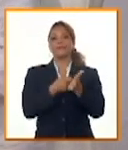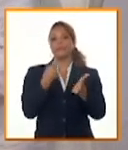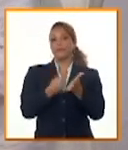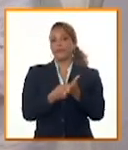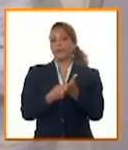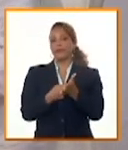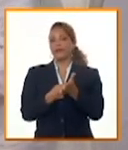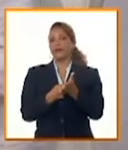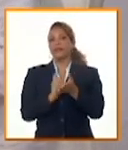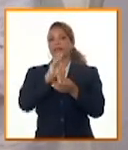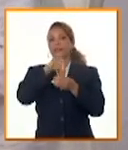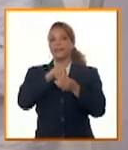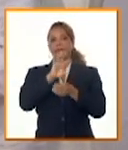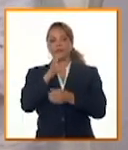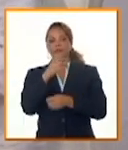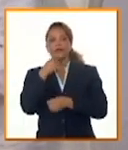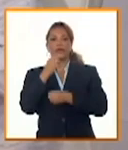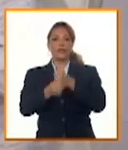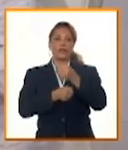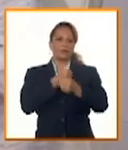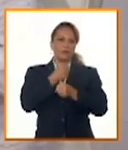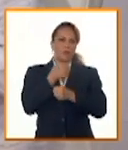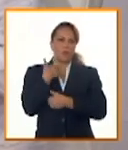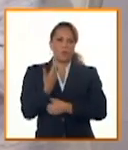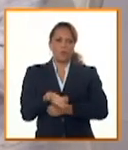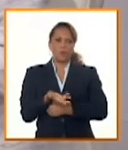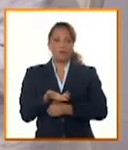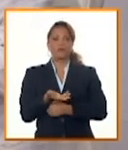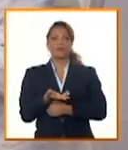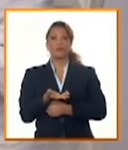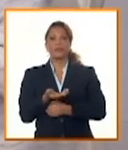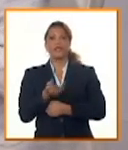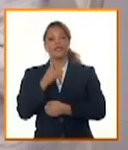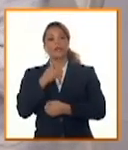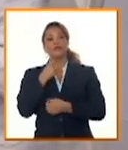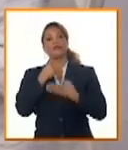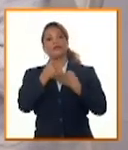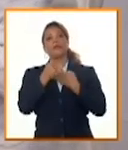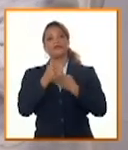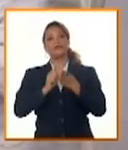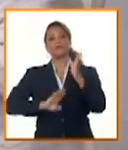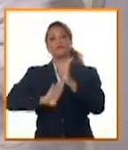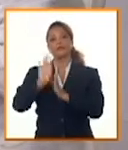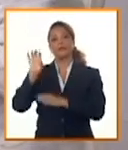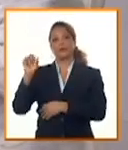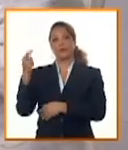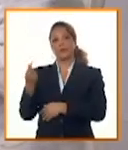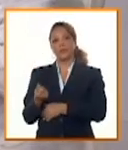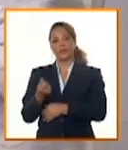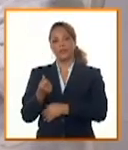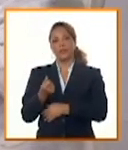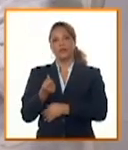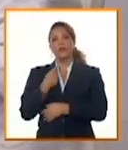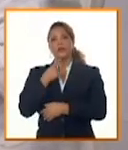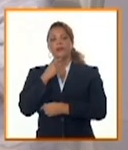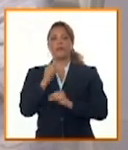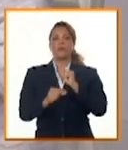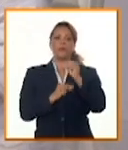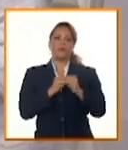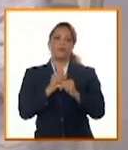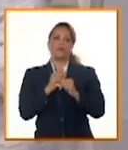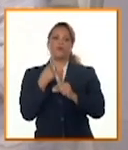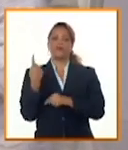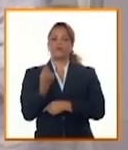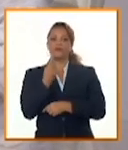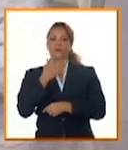instrumentos y otras herramientas del punto de vista bancario que viabilicen los desarrollos de la economía la medida que seamos capaces de